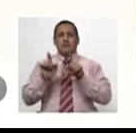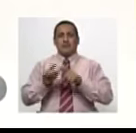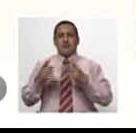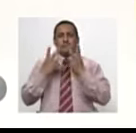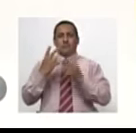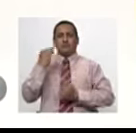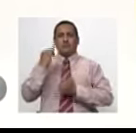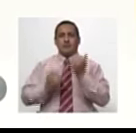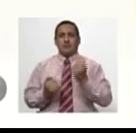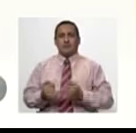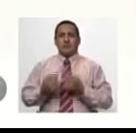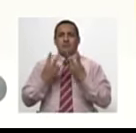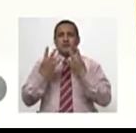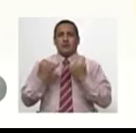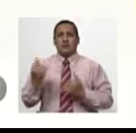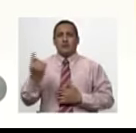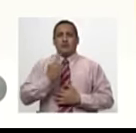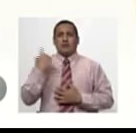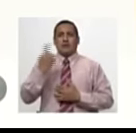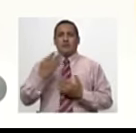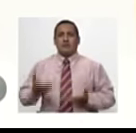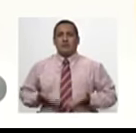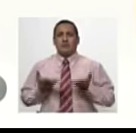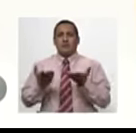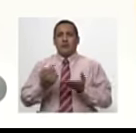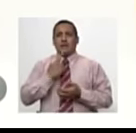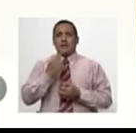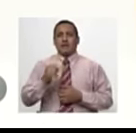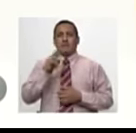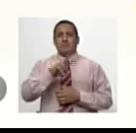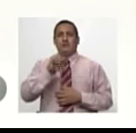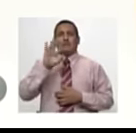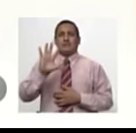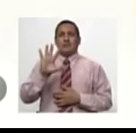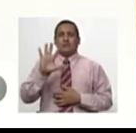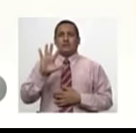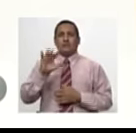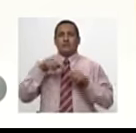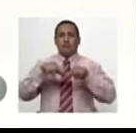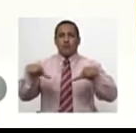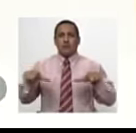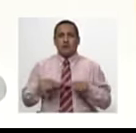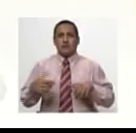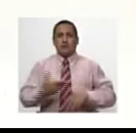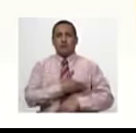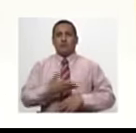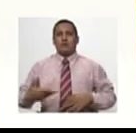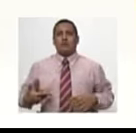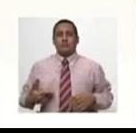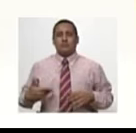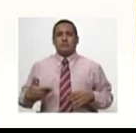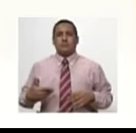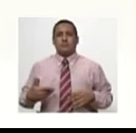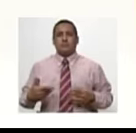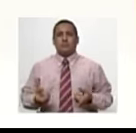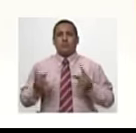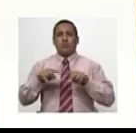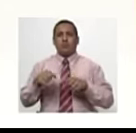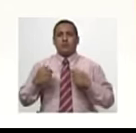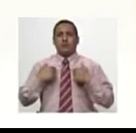hemos terminado generando son 25 instancias de gobierno, ¿no?